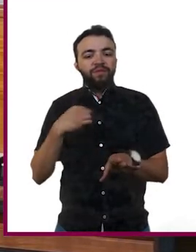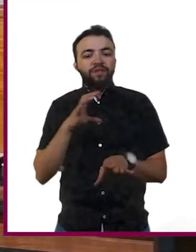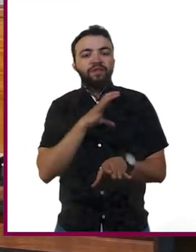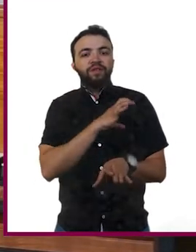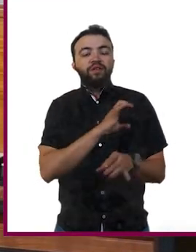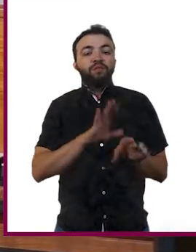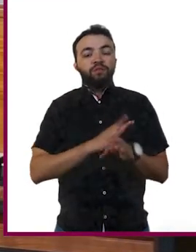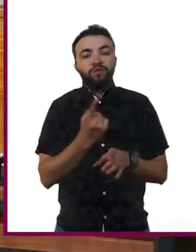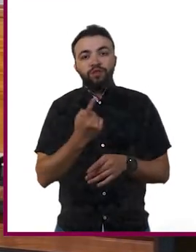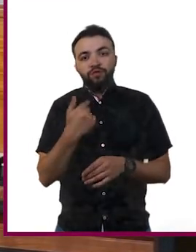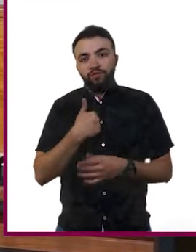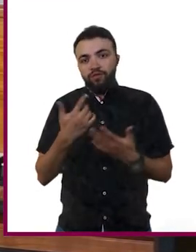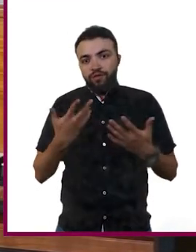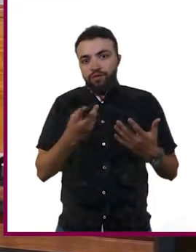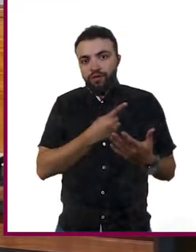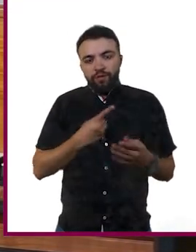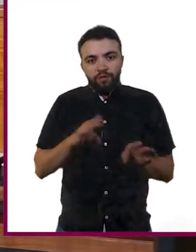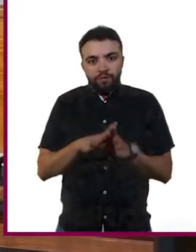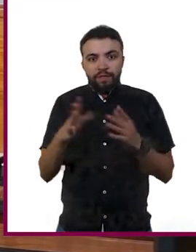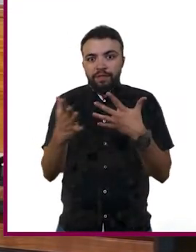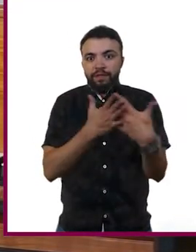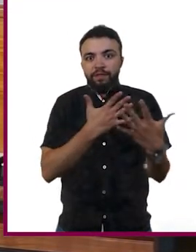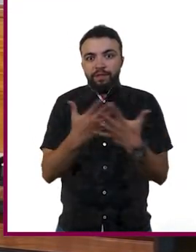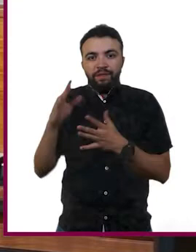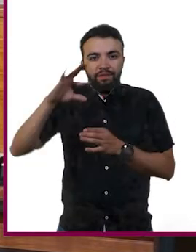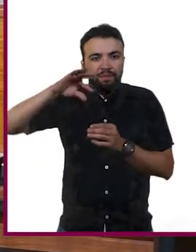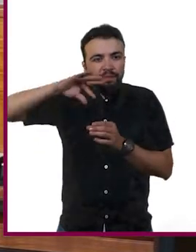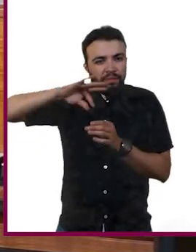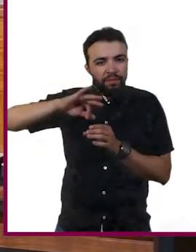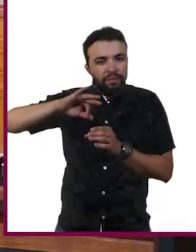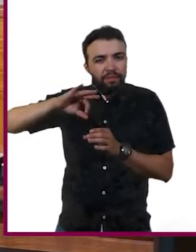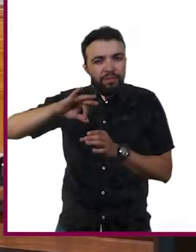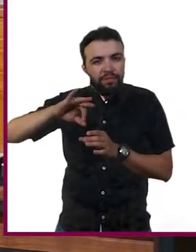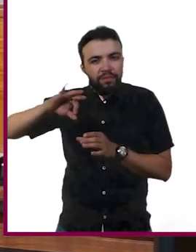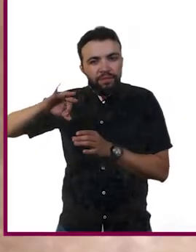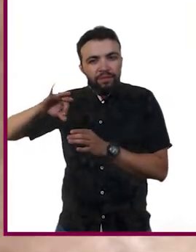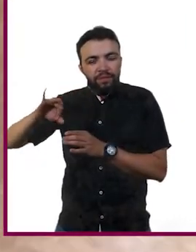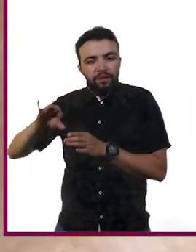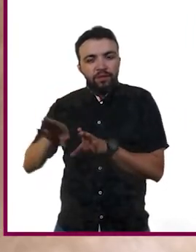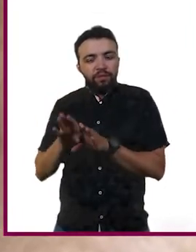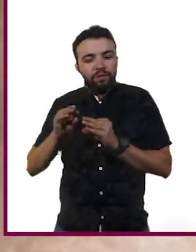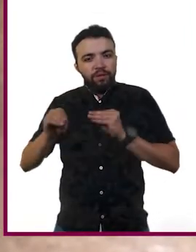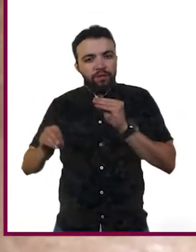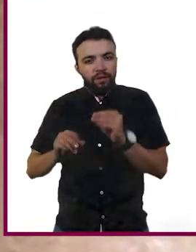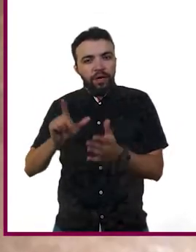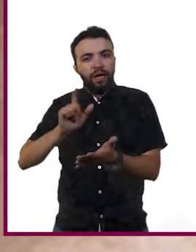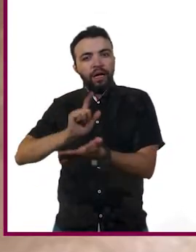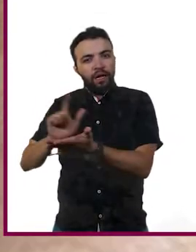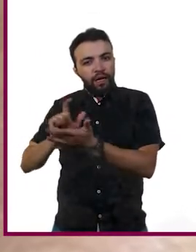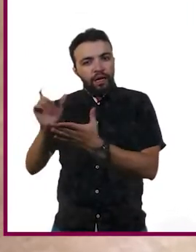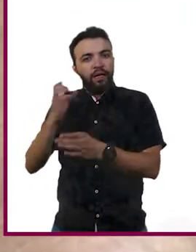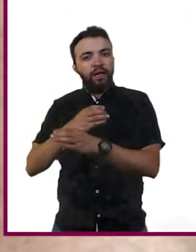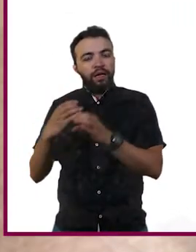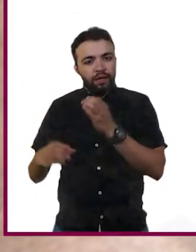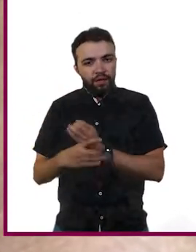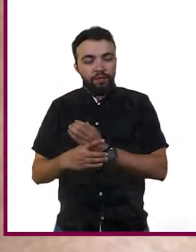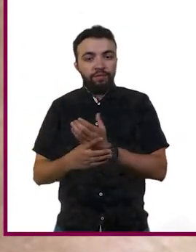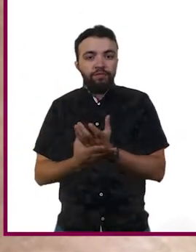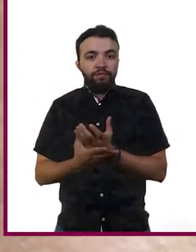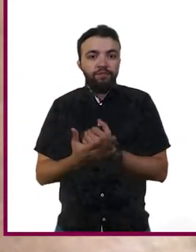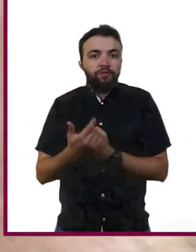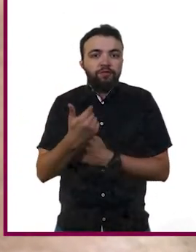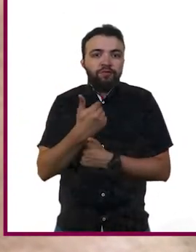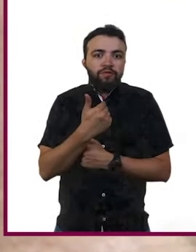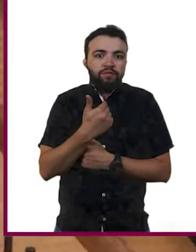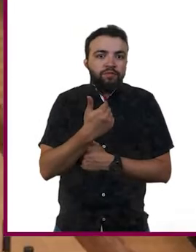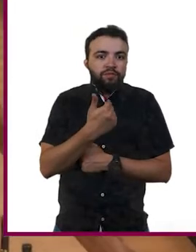tienes que encargar de afinarlo, darle mantenimiento, todo lo cual, pues tú también